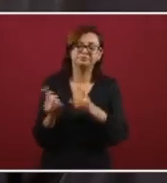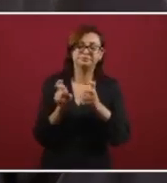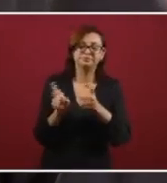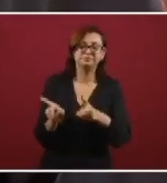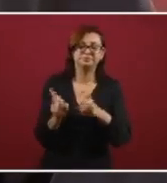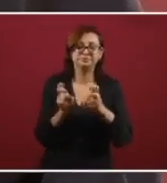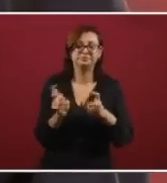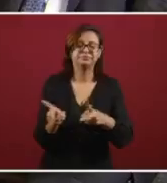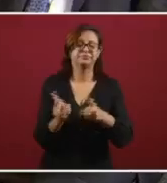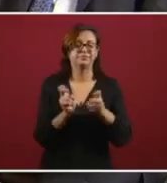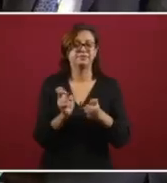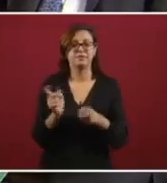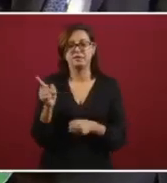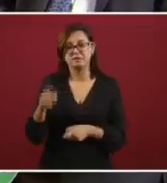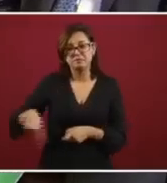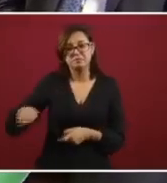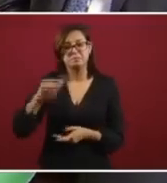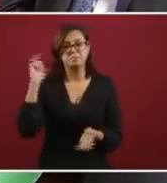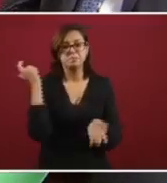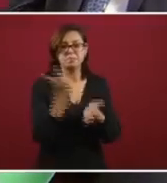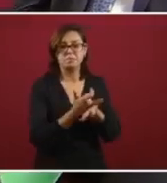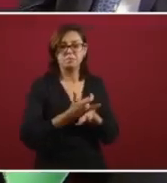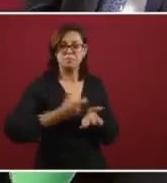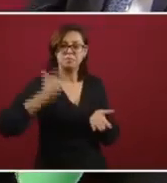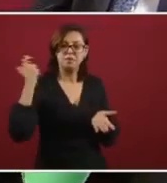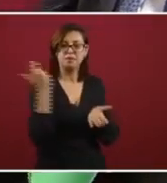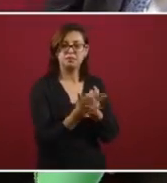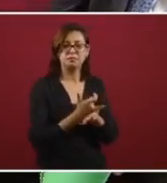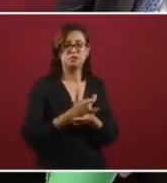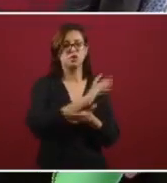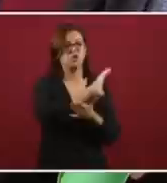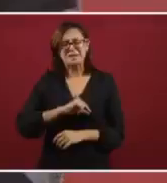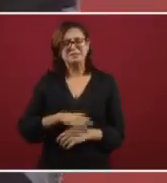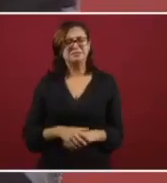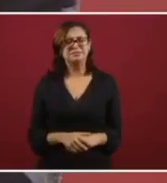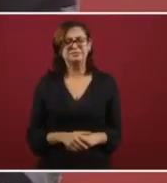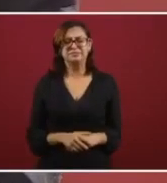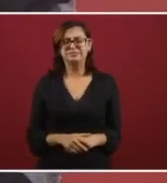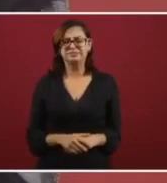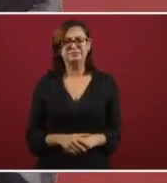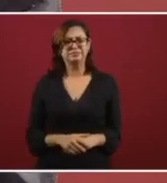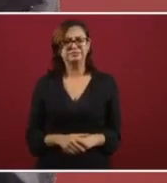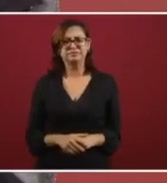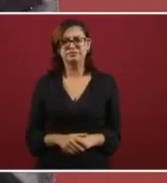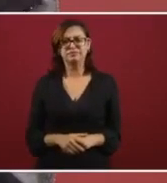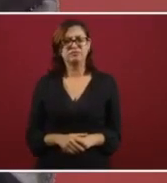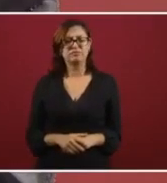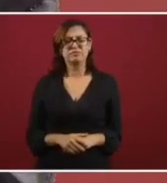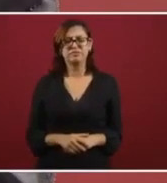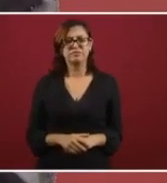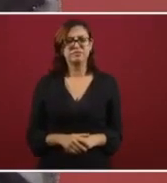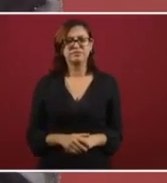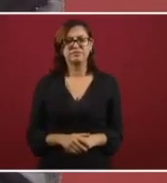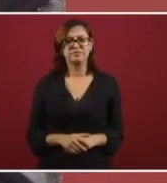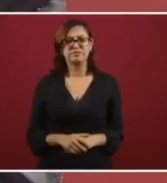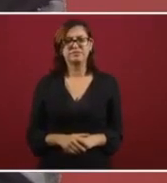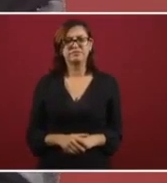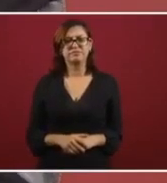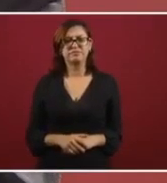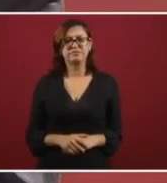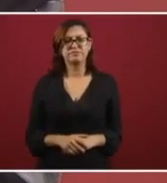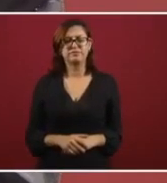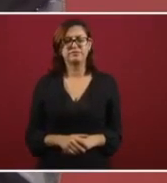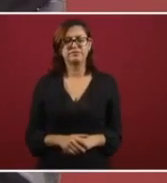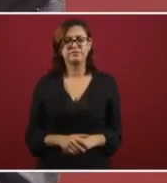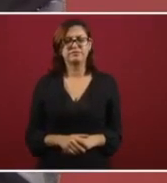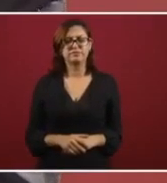cobro por contratos no hay que dejar